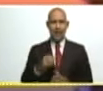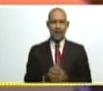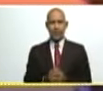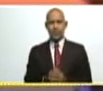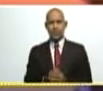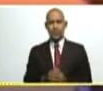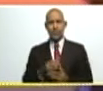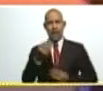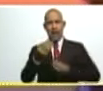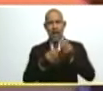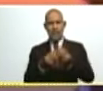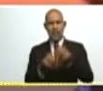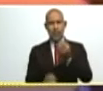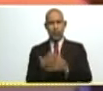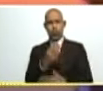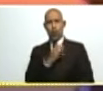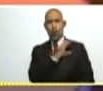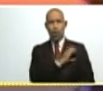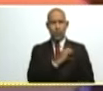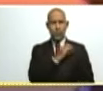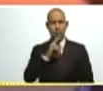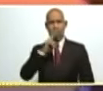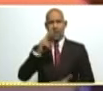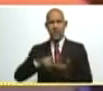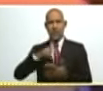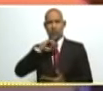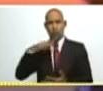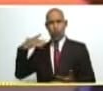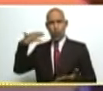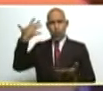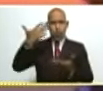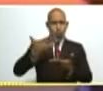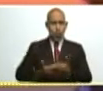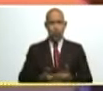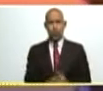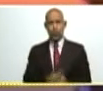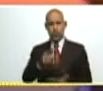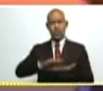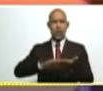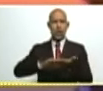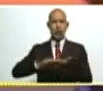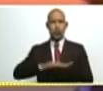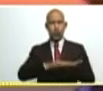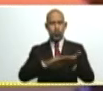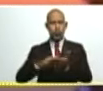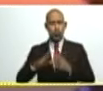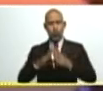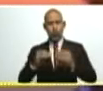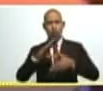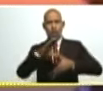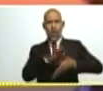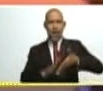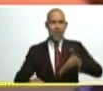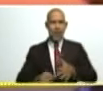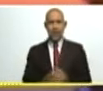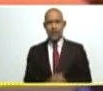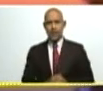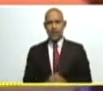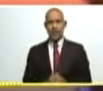una comisión por la verdad histórica del colonialismo y por la reparación de toda América